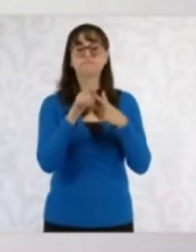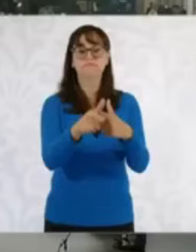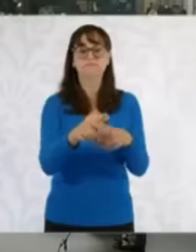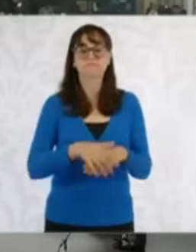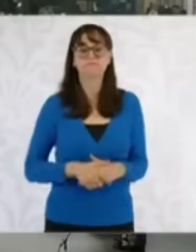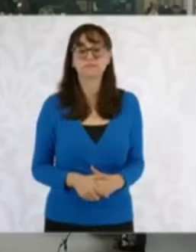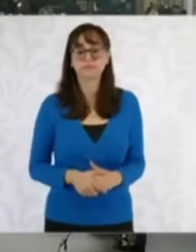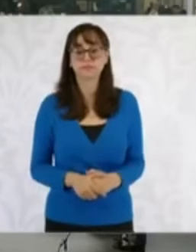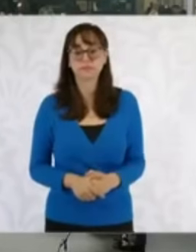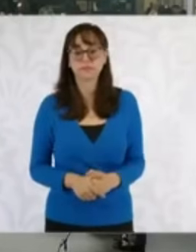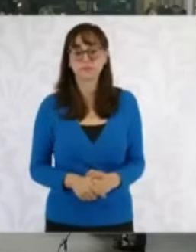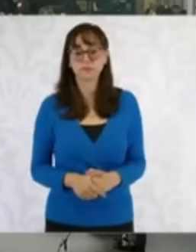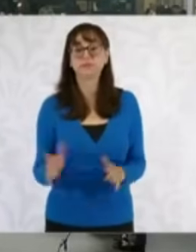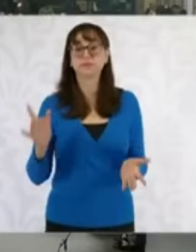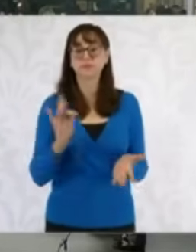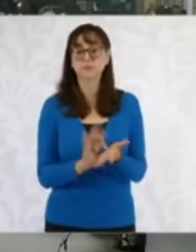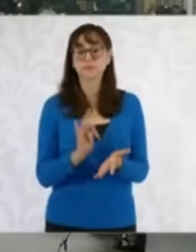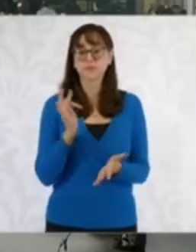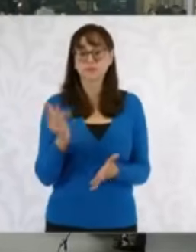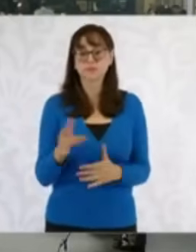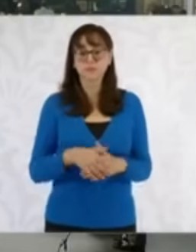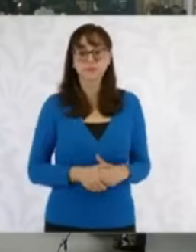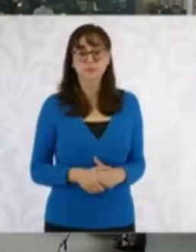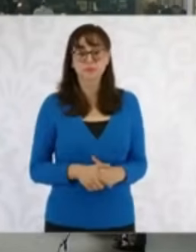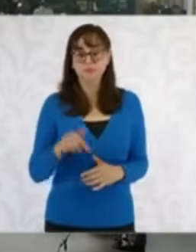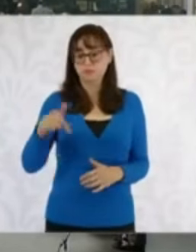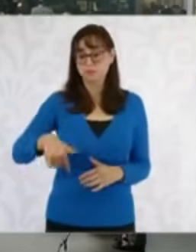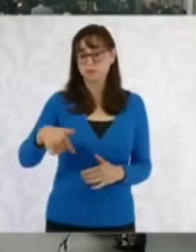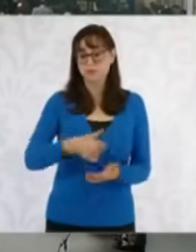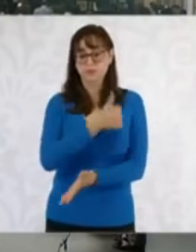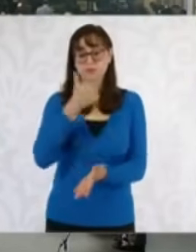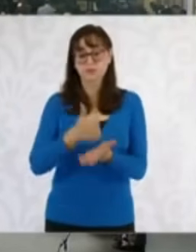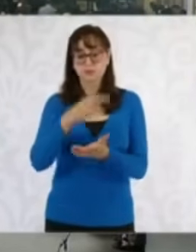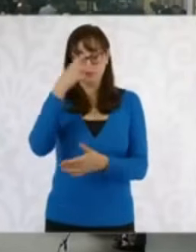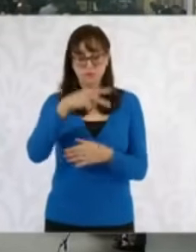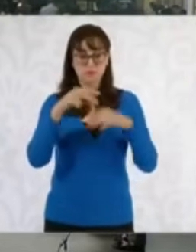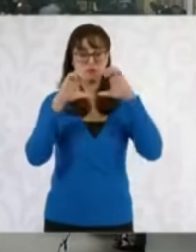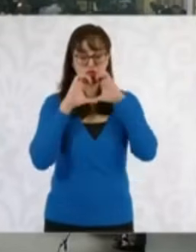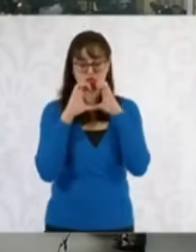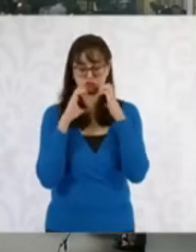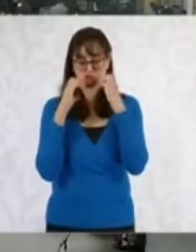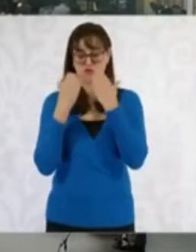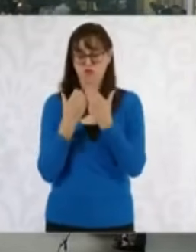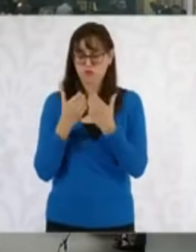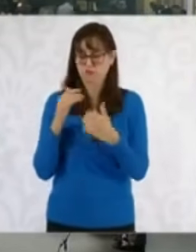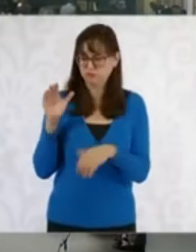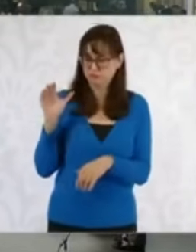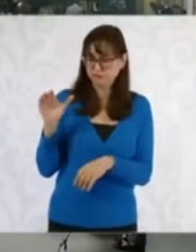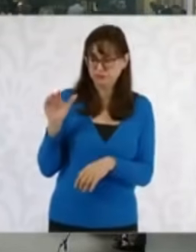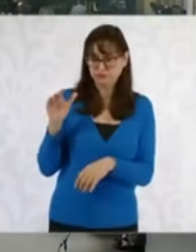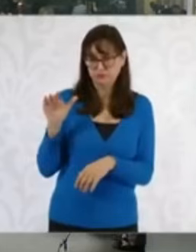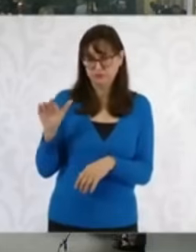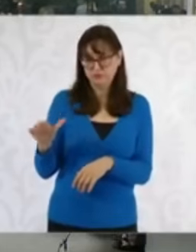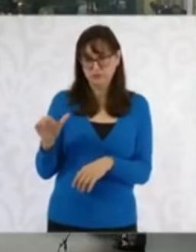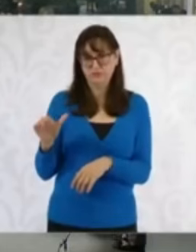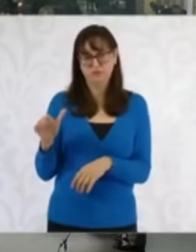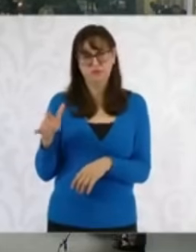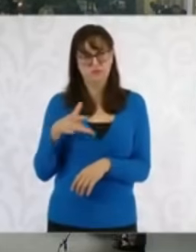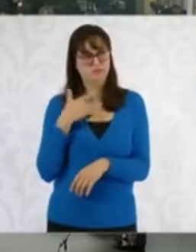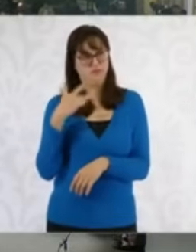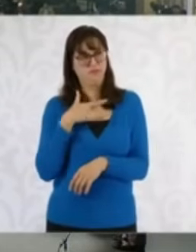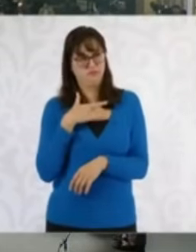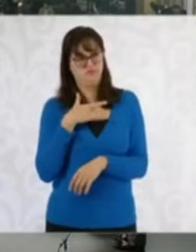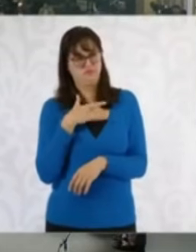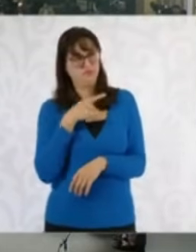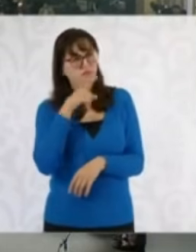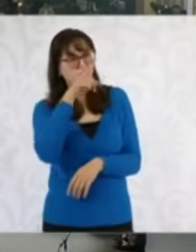Gracias. Recientemente el Congreso de la Ciudad de México solicitó investigar al nuevo dirigente nacional del PAN, Jorge Romero,